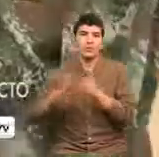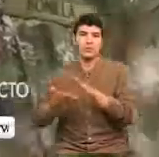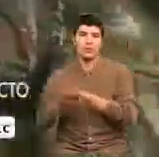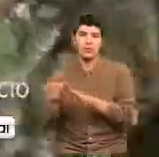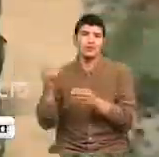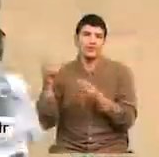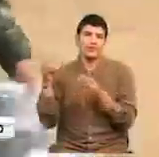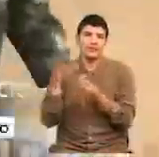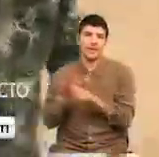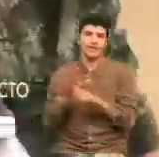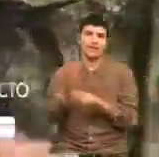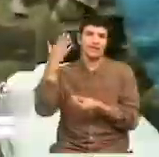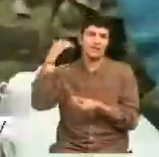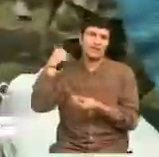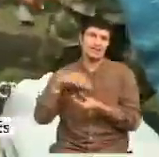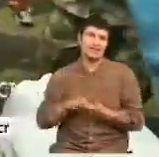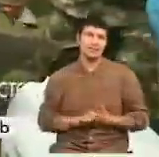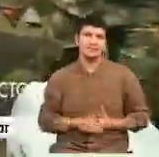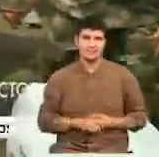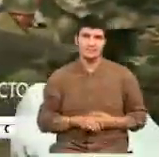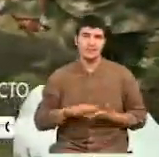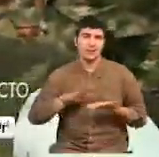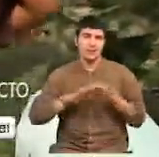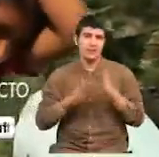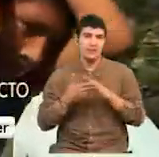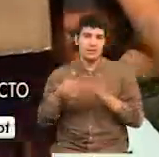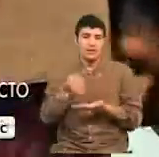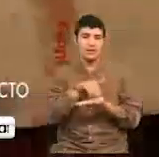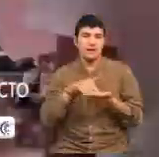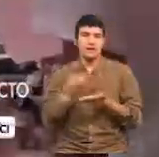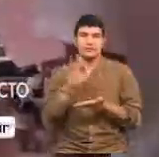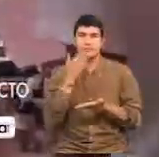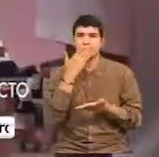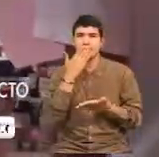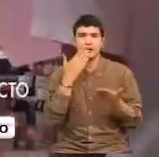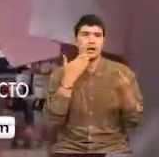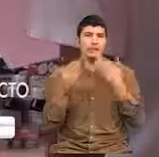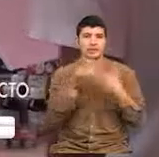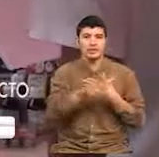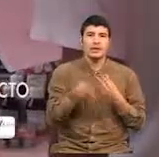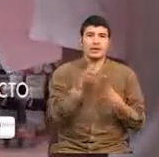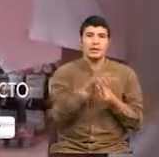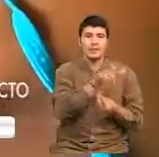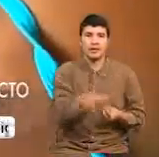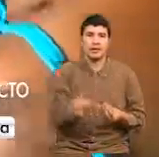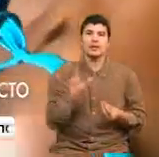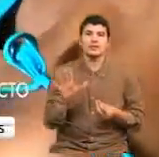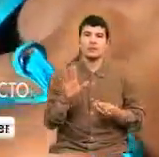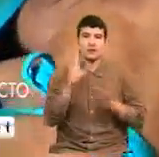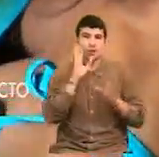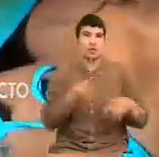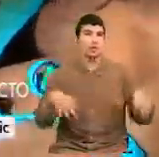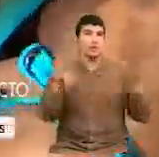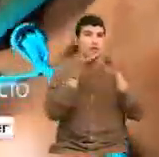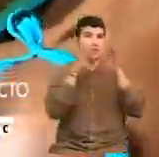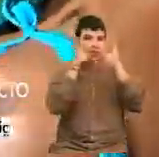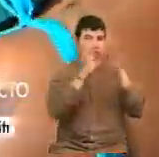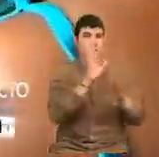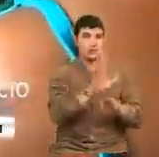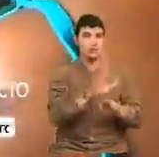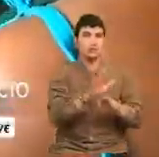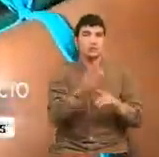por el conflicto armado por décadas. Las comunidades vulnerables indígenas, campesinas y víctimas del conflicto han sido prioridad para la unidad militar con